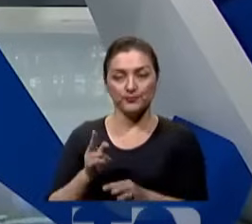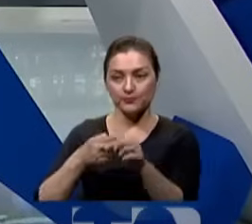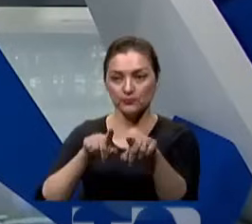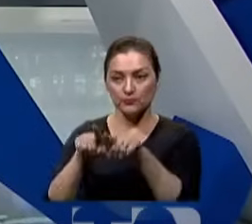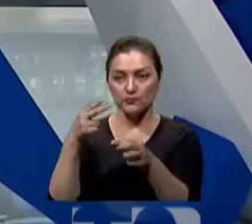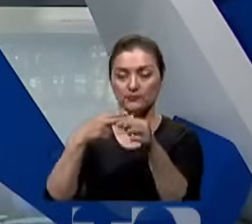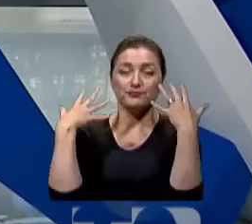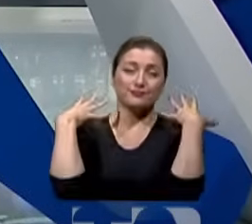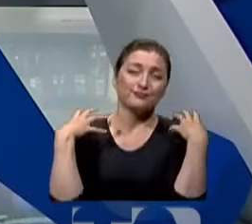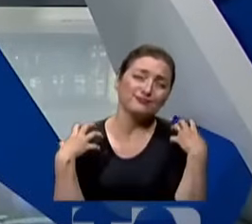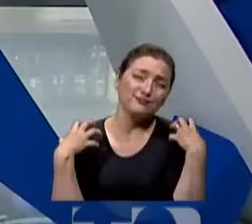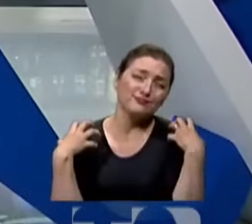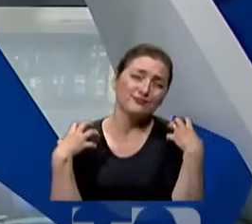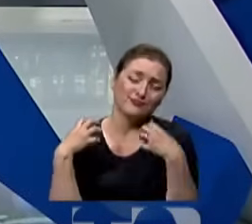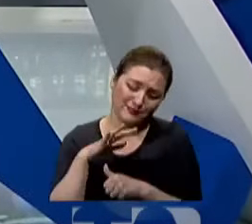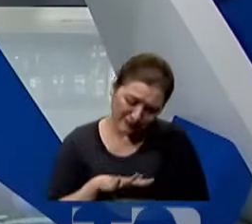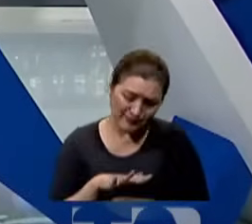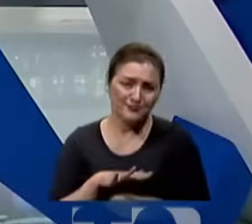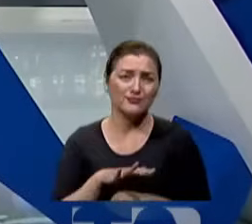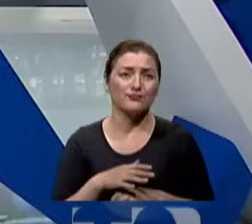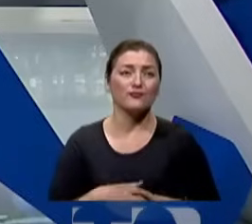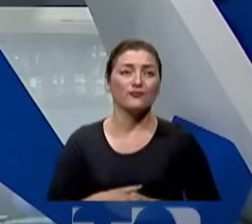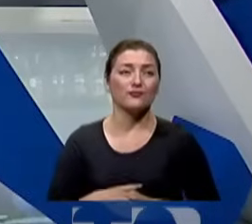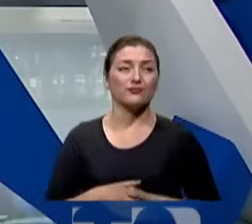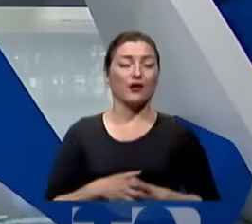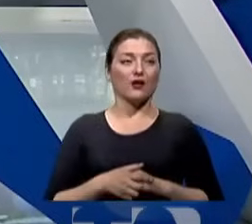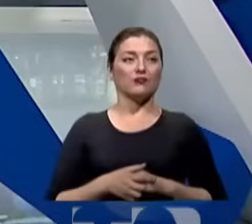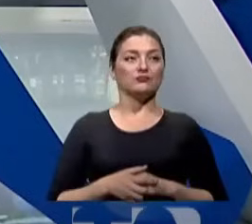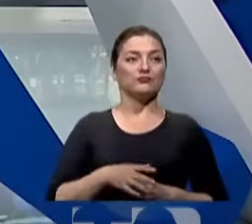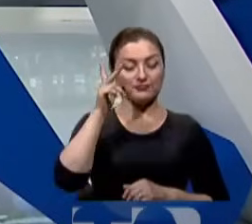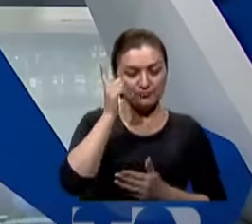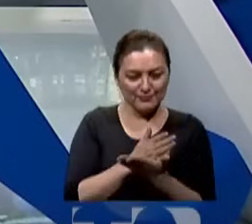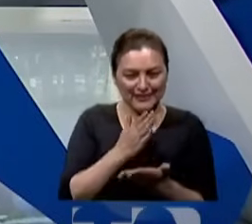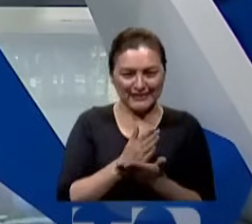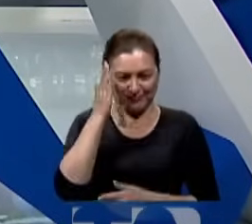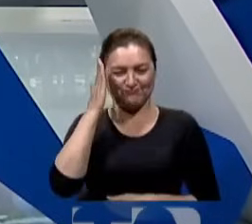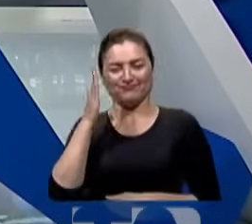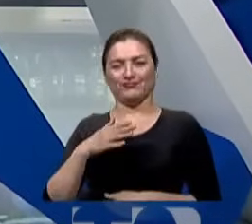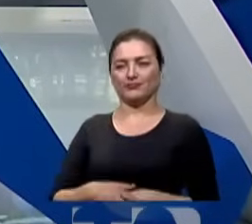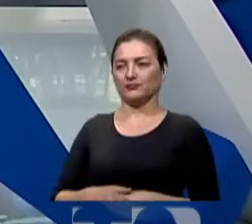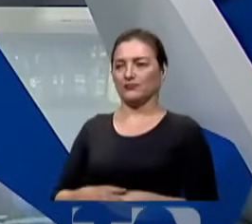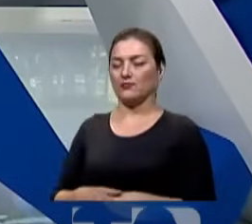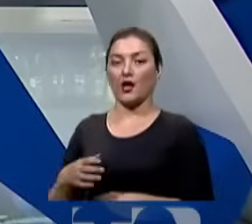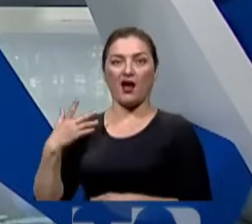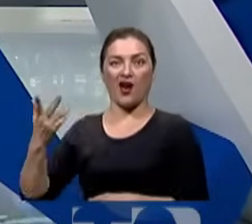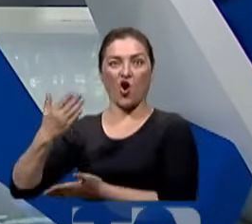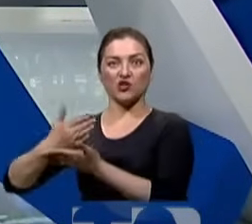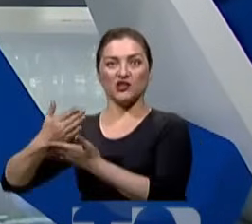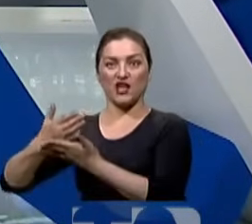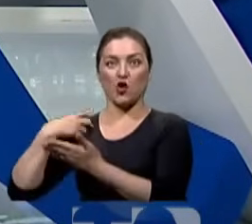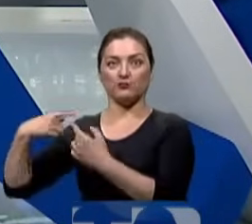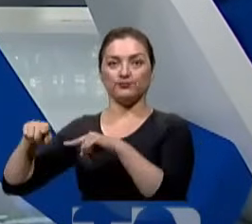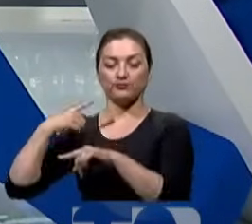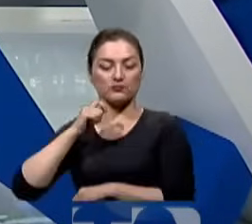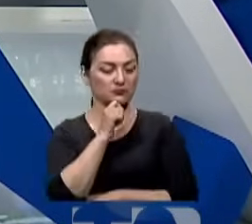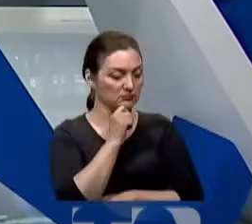muy tensionante. Hay tensión, hay presión, ¿no? Porque uno cree saber lo que está haciendo, pero viene el chef y dice, así no se